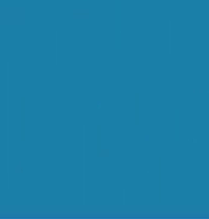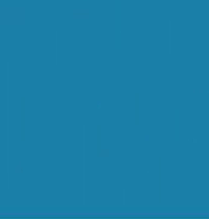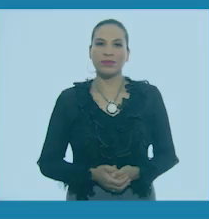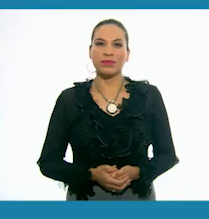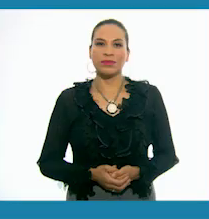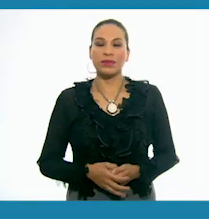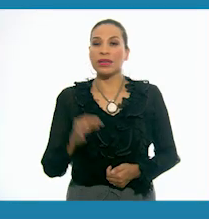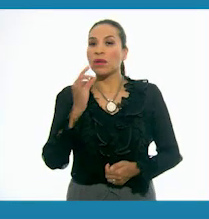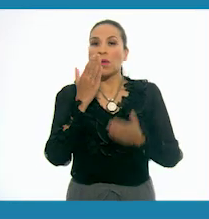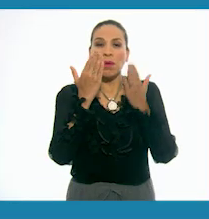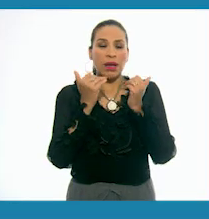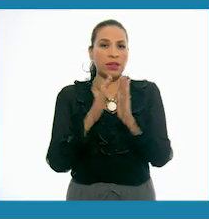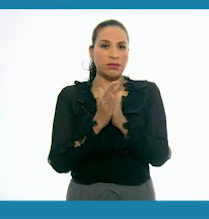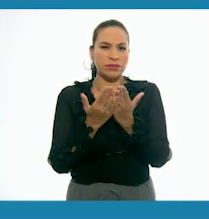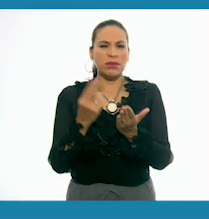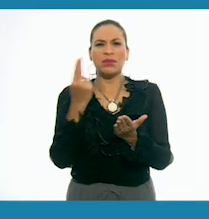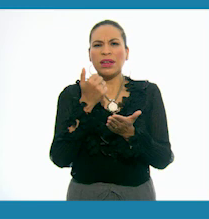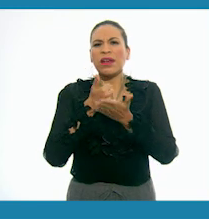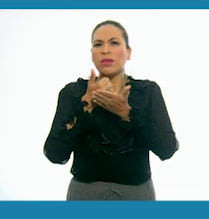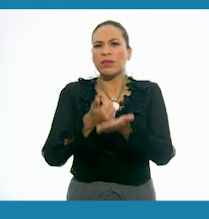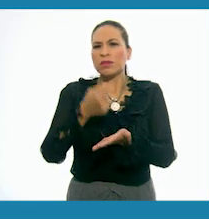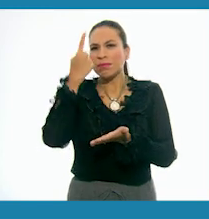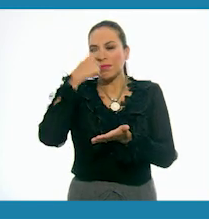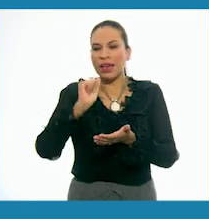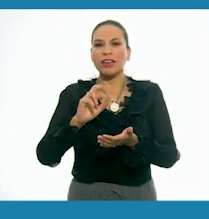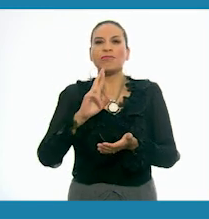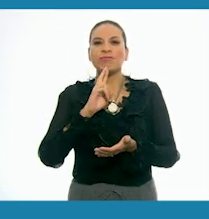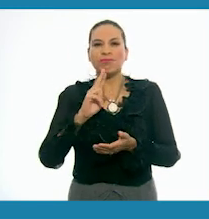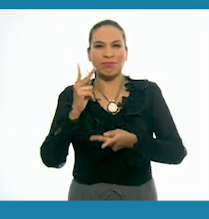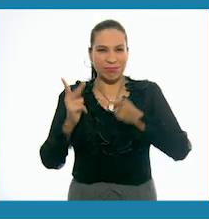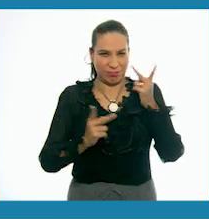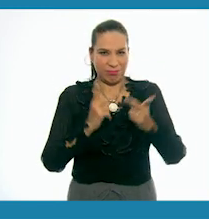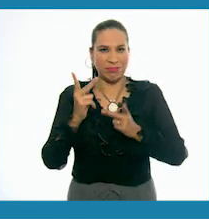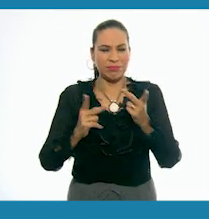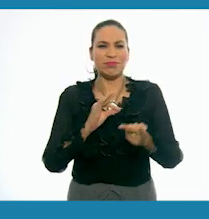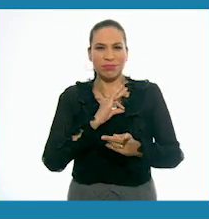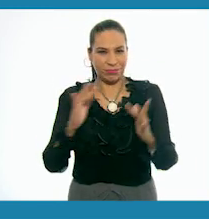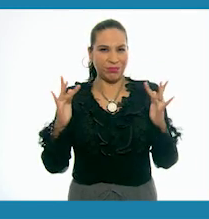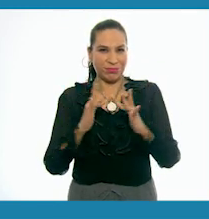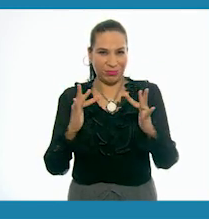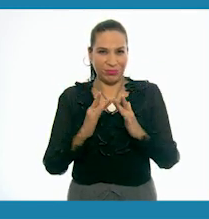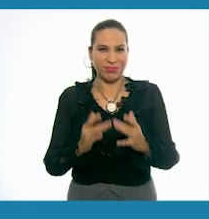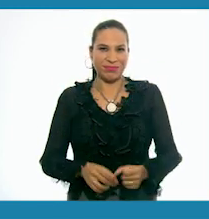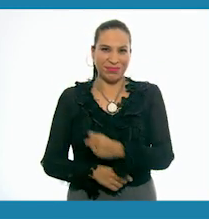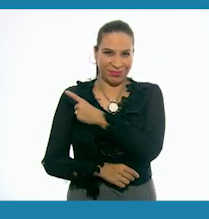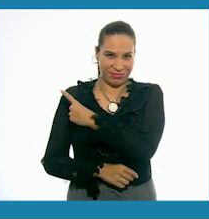Si no tienes el libro de texto o necesitas ayuda para responder las preguntas, contáctanos.